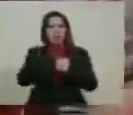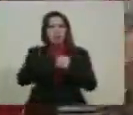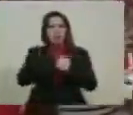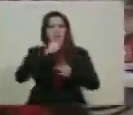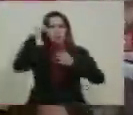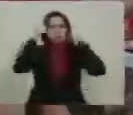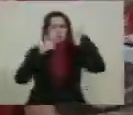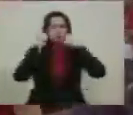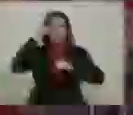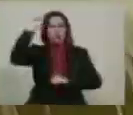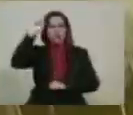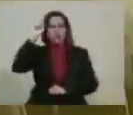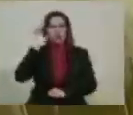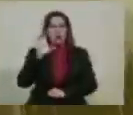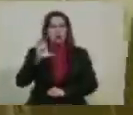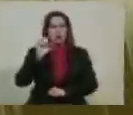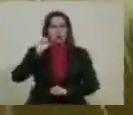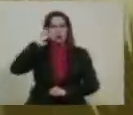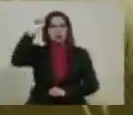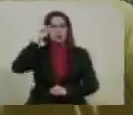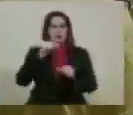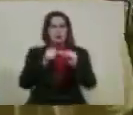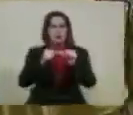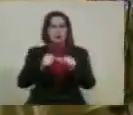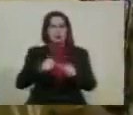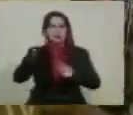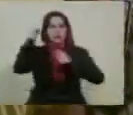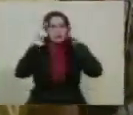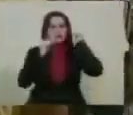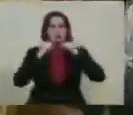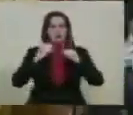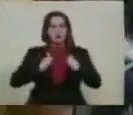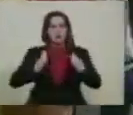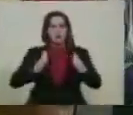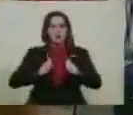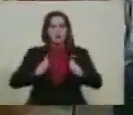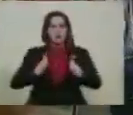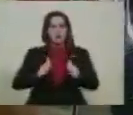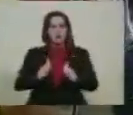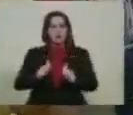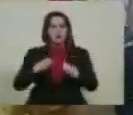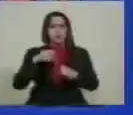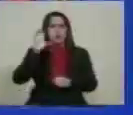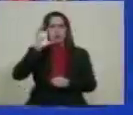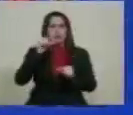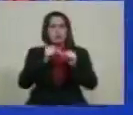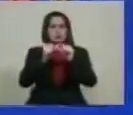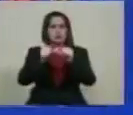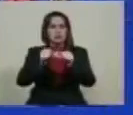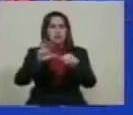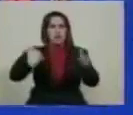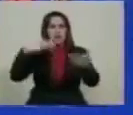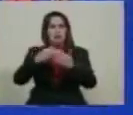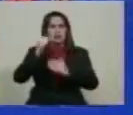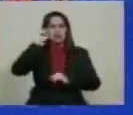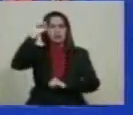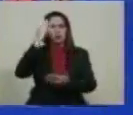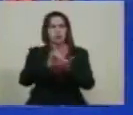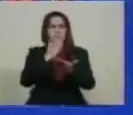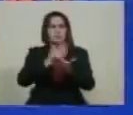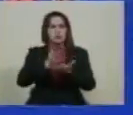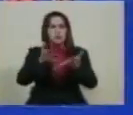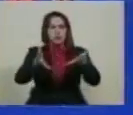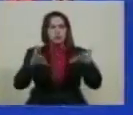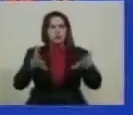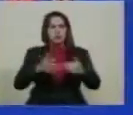vive! ¡La patria sigue! ¡Chávez vive, vive! ¡La patria sigue! ¡Hasta la victoria siempre, camarada!